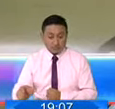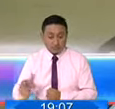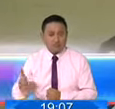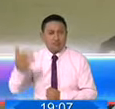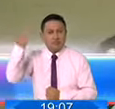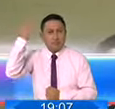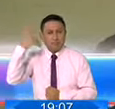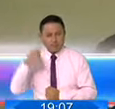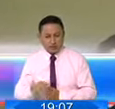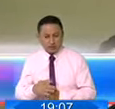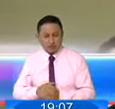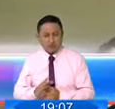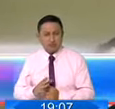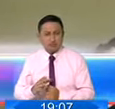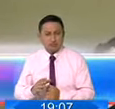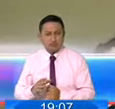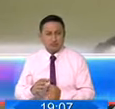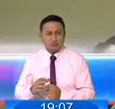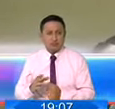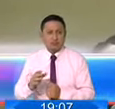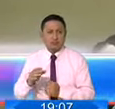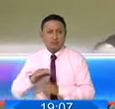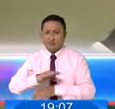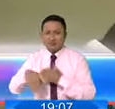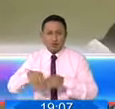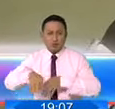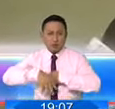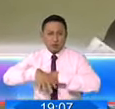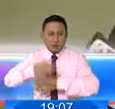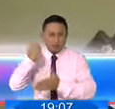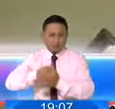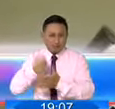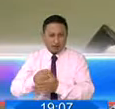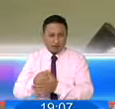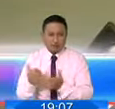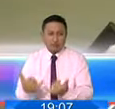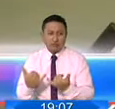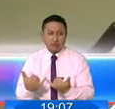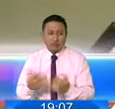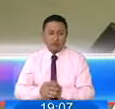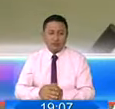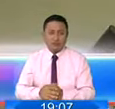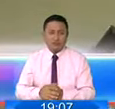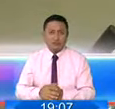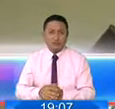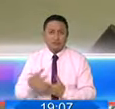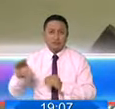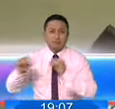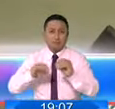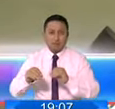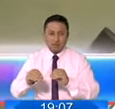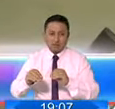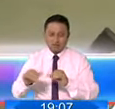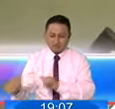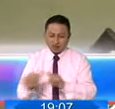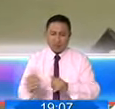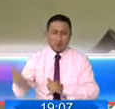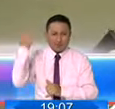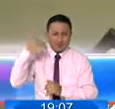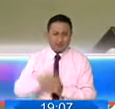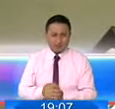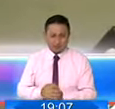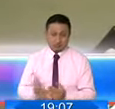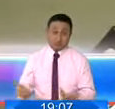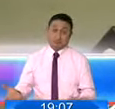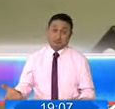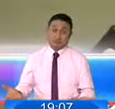quienes combatieron todo tipo de movilizaciones, hoy estén llamando para tomar esas mismas medidas. Yo creo